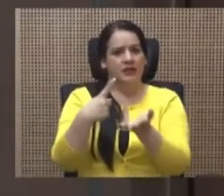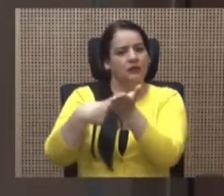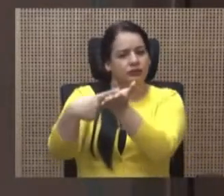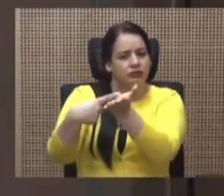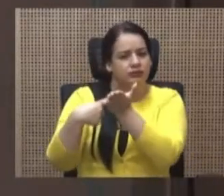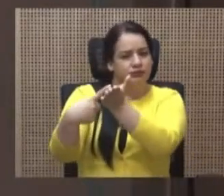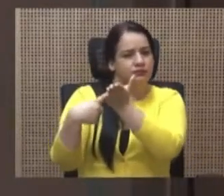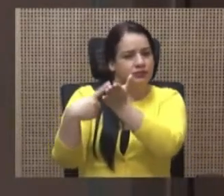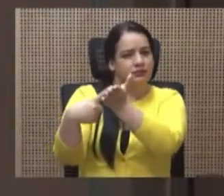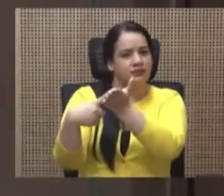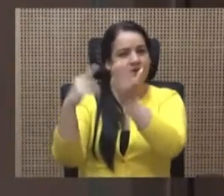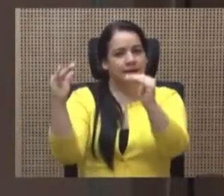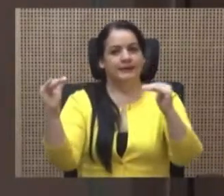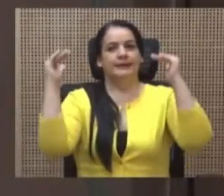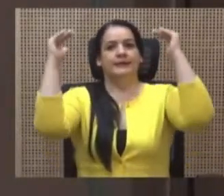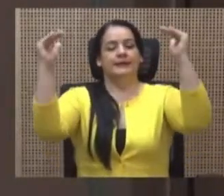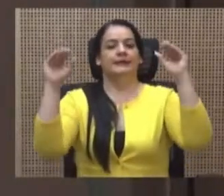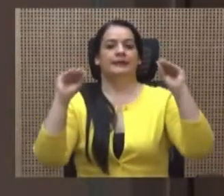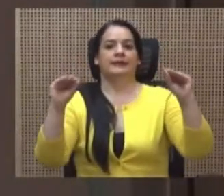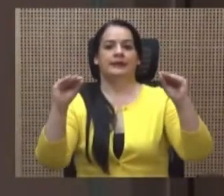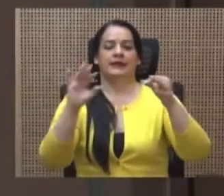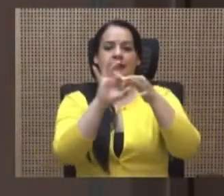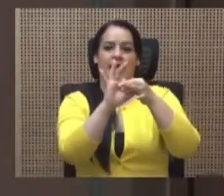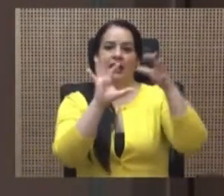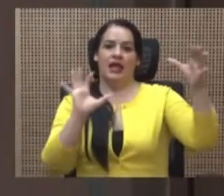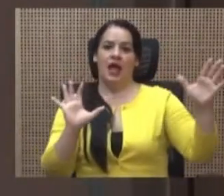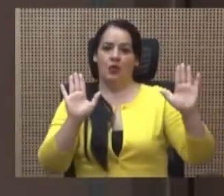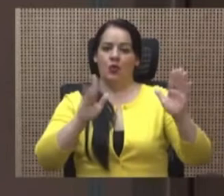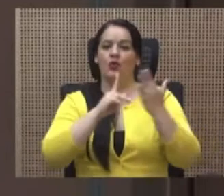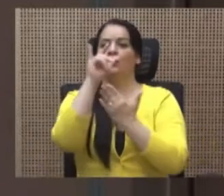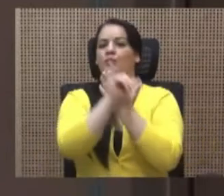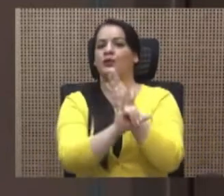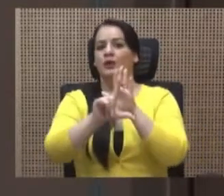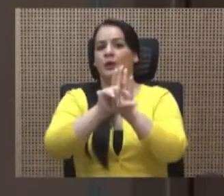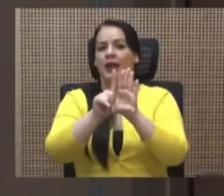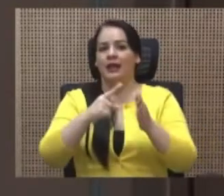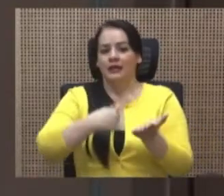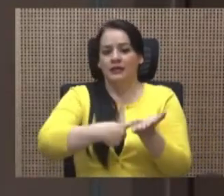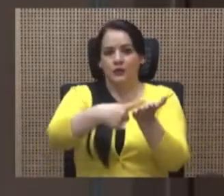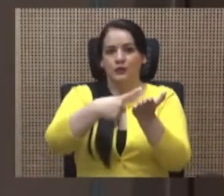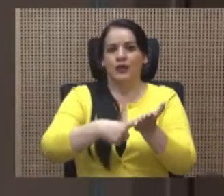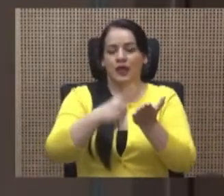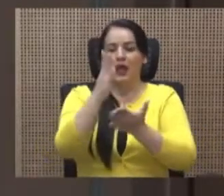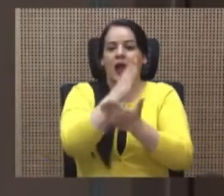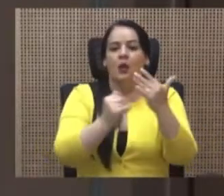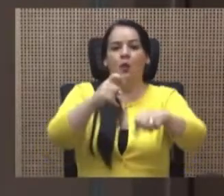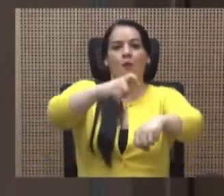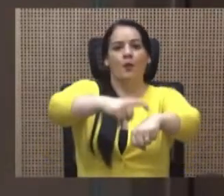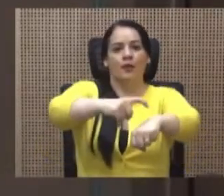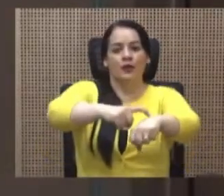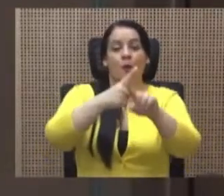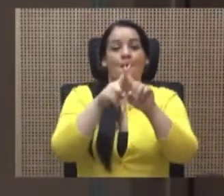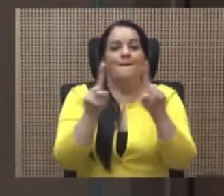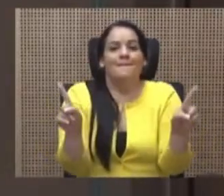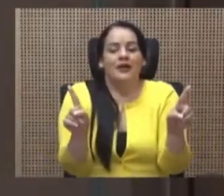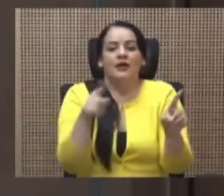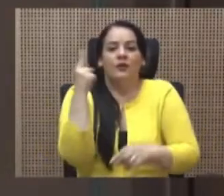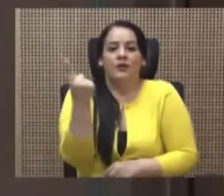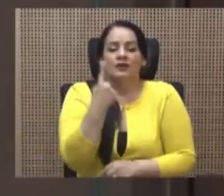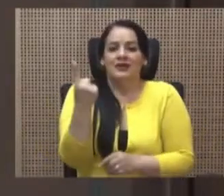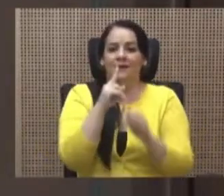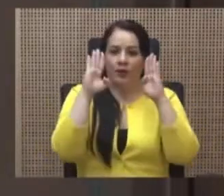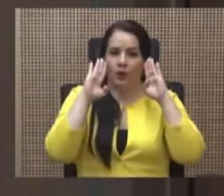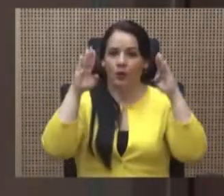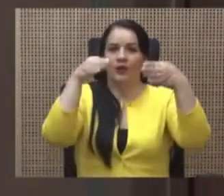académicas de altura un poco desligado de los proyectos de ley que se están discutiendo en determinado momento pero siempre con el